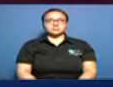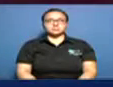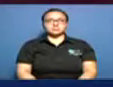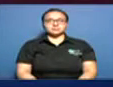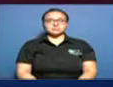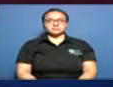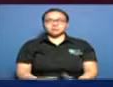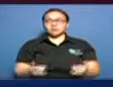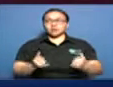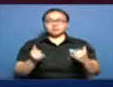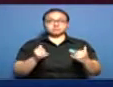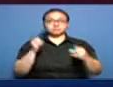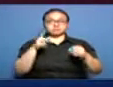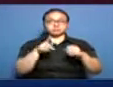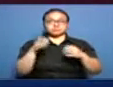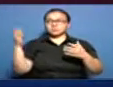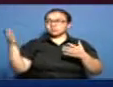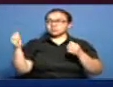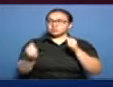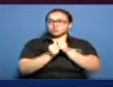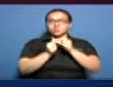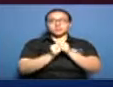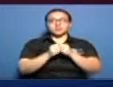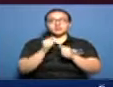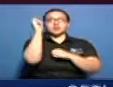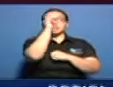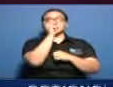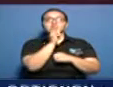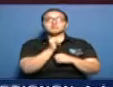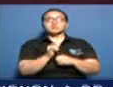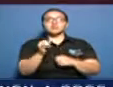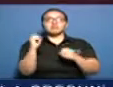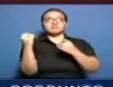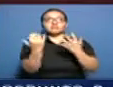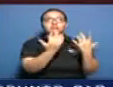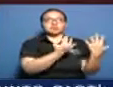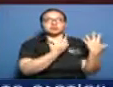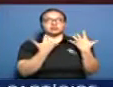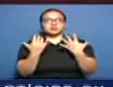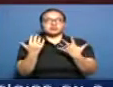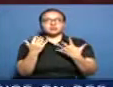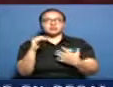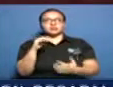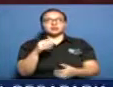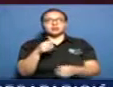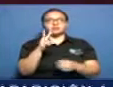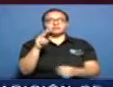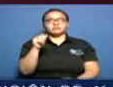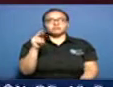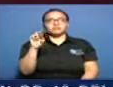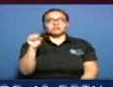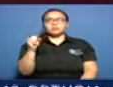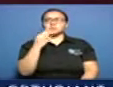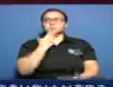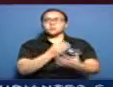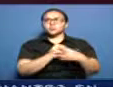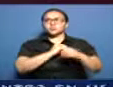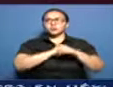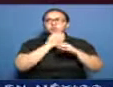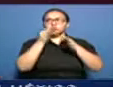En esta oportunidad nos acompaña la ingeniera forestal Vanesca Betancourt. Buenos días, ingeniera. Buenos bienvenida. Días. Muchas gracias. Y viene con buenas noticias, sobre todo